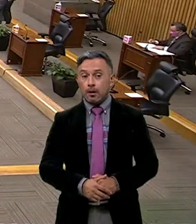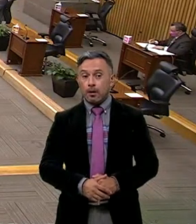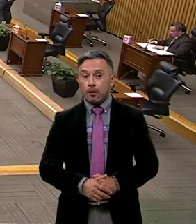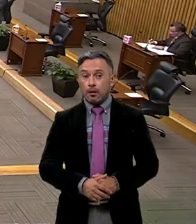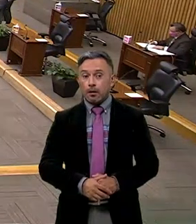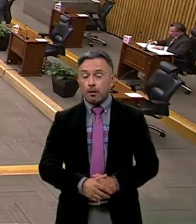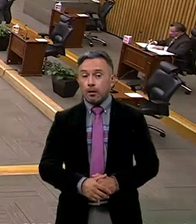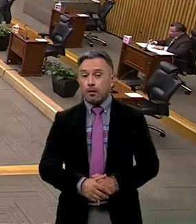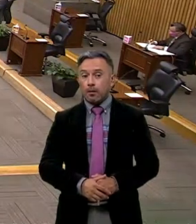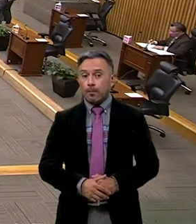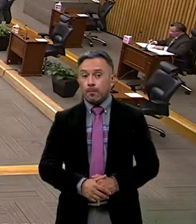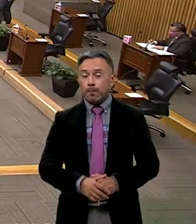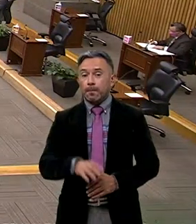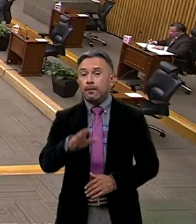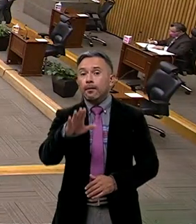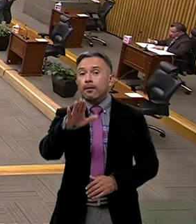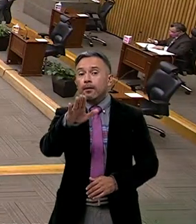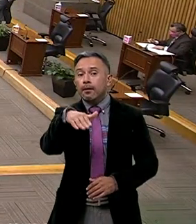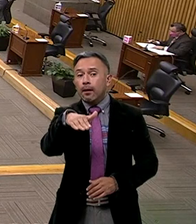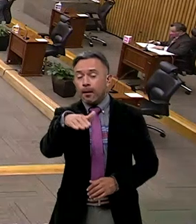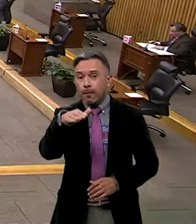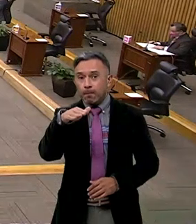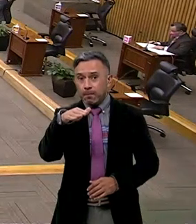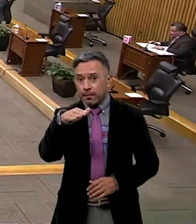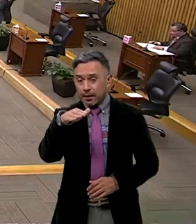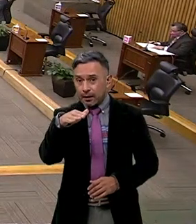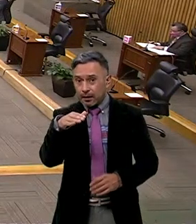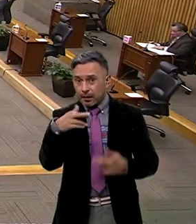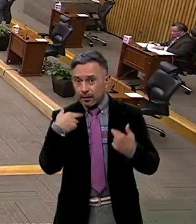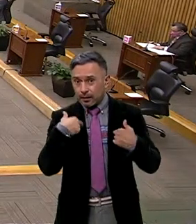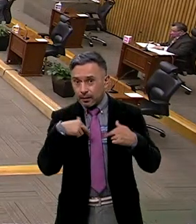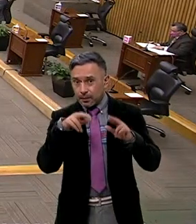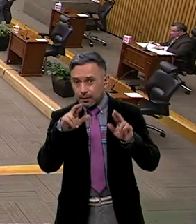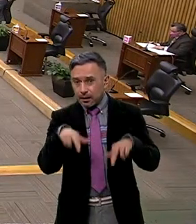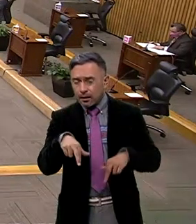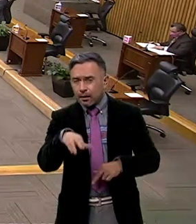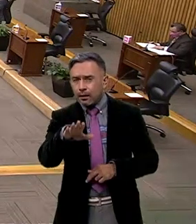como señor representante no es no